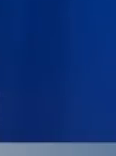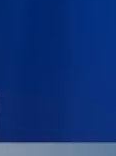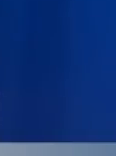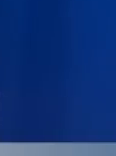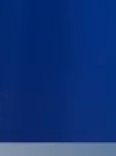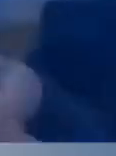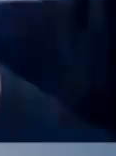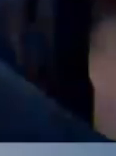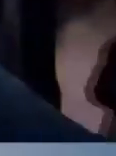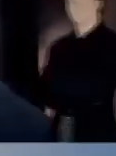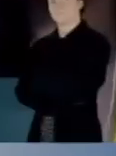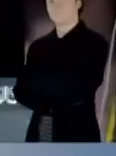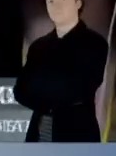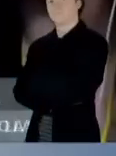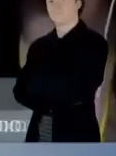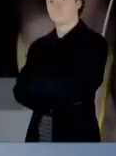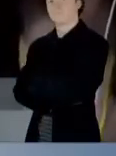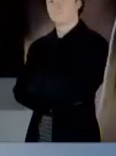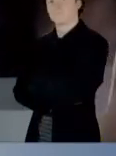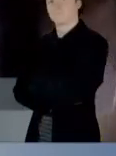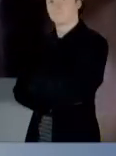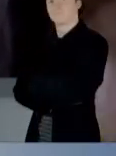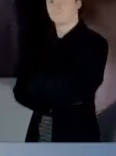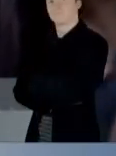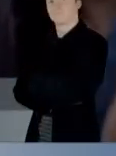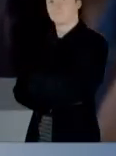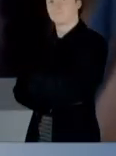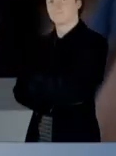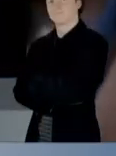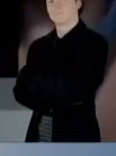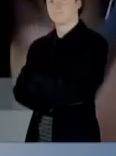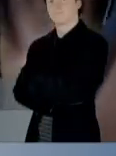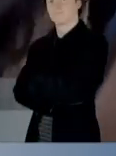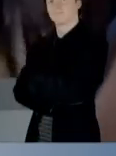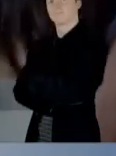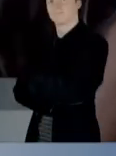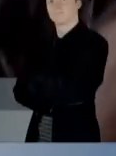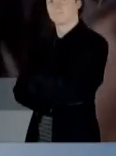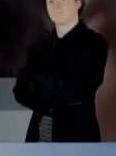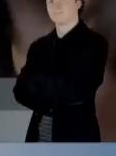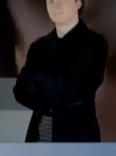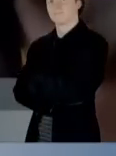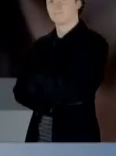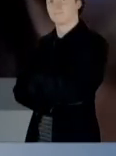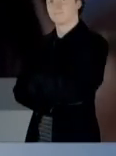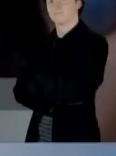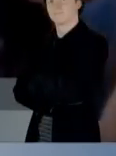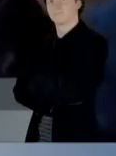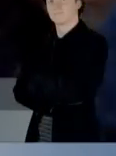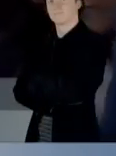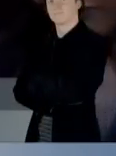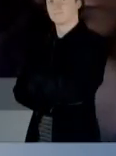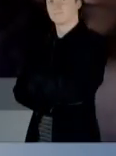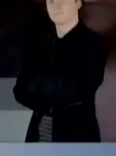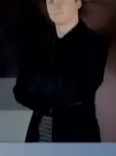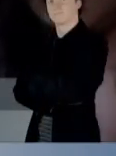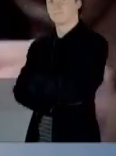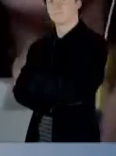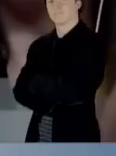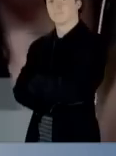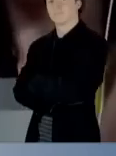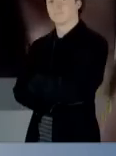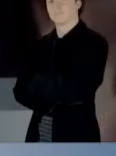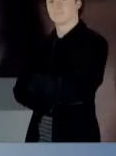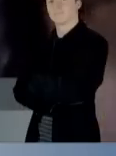muy buenas tardes el canciller Alberto fanclave Eren abordó la polémica que se ha generado en torno a la medalla de reconocimiento que entregó el presidente